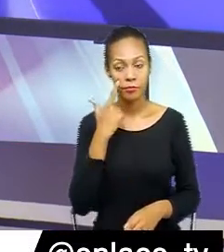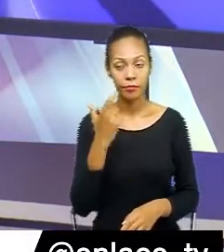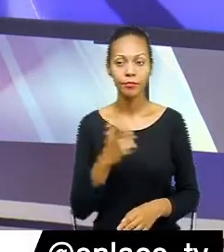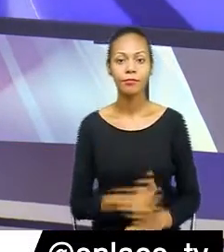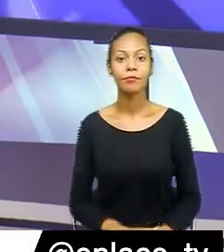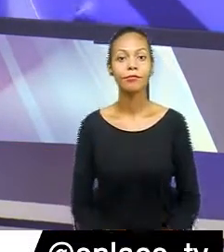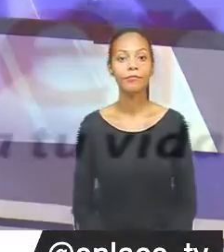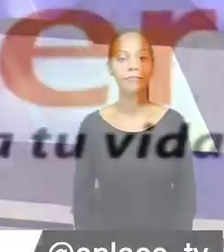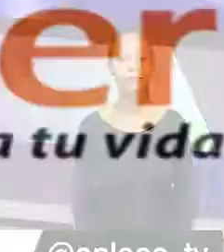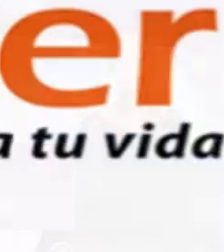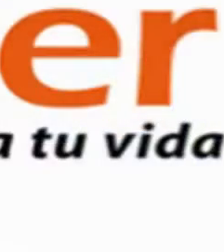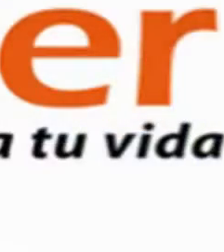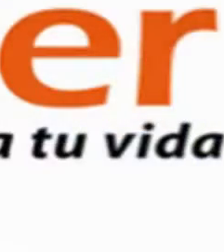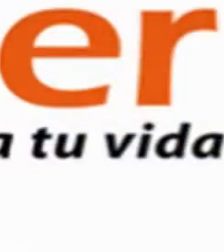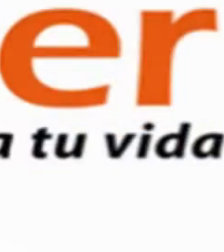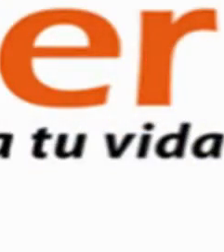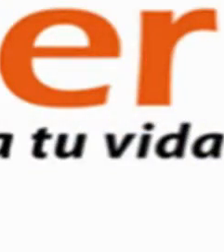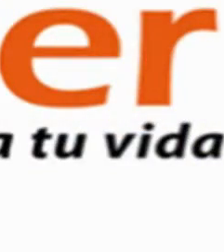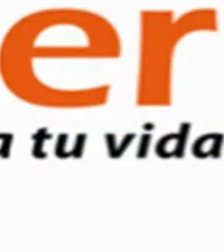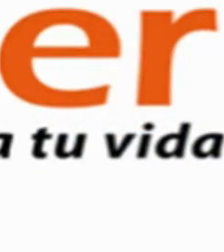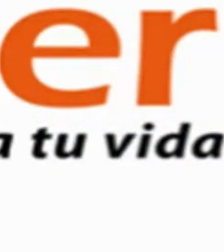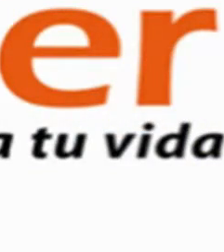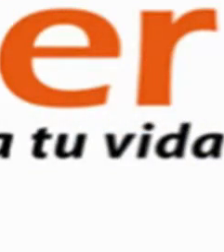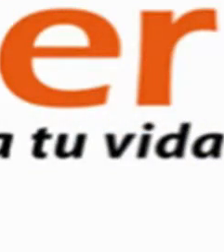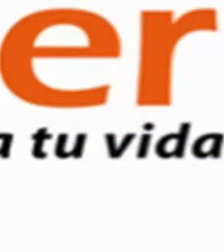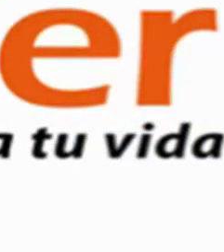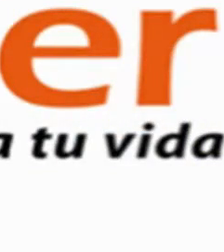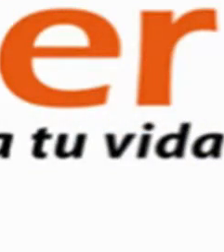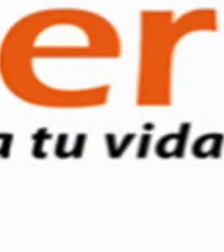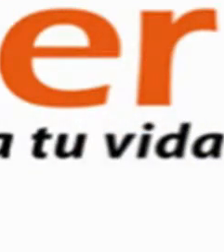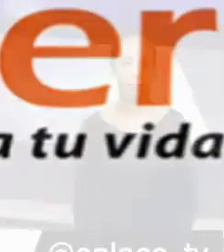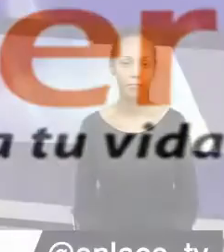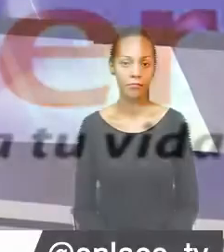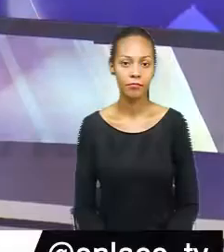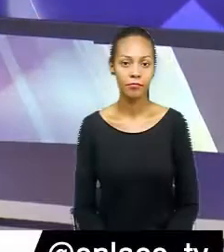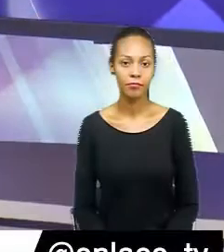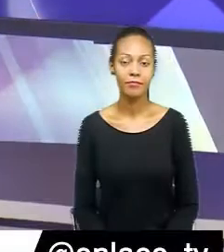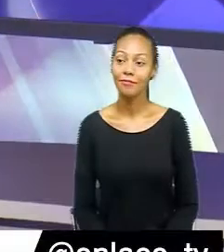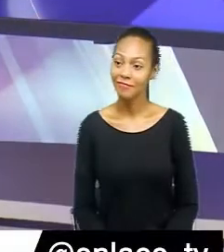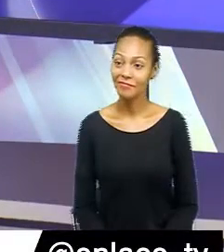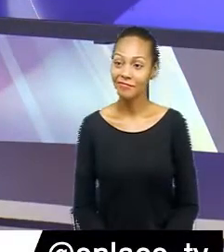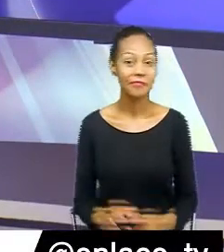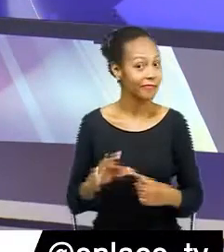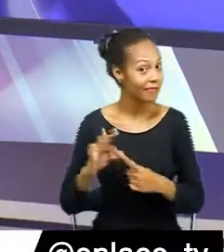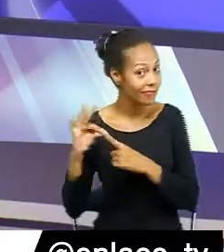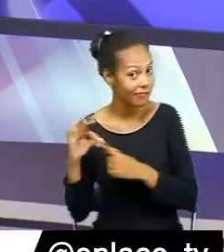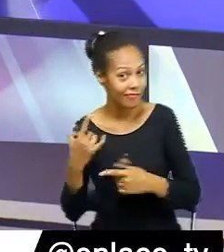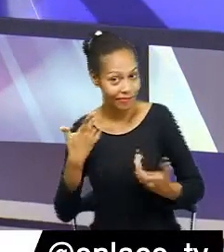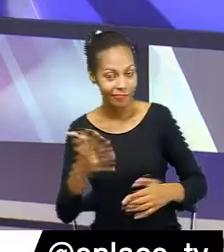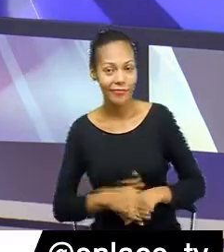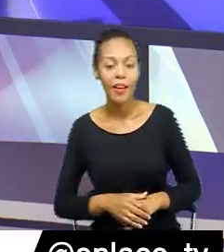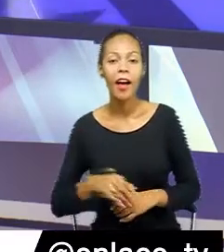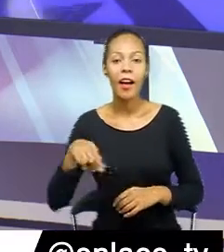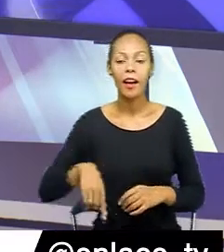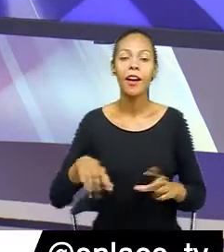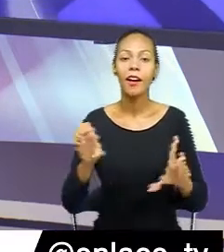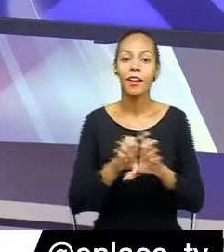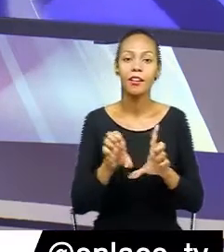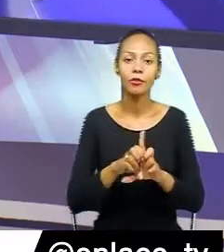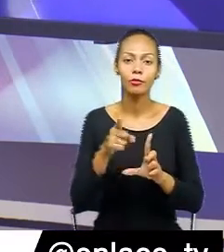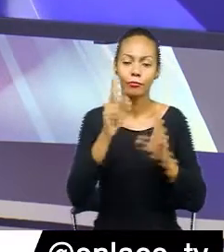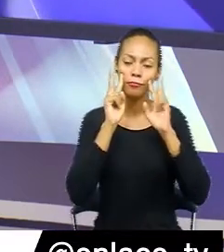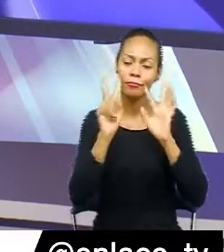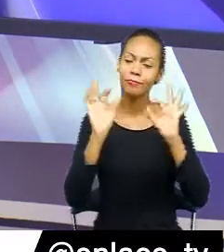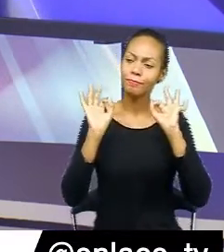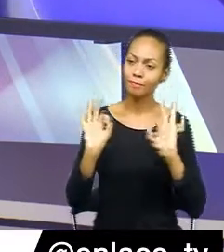siempre, materiales eléctricos, Electrofer ilumina tu vida. ¿Qué más especial que esto para despedir Enlace Noticias? Lo que usted quiere